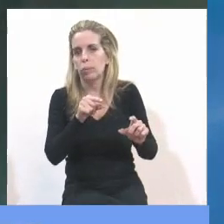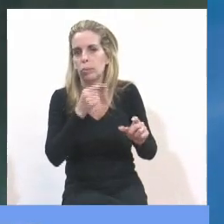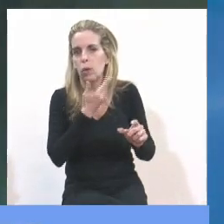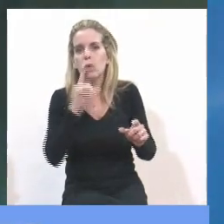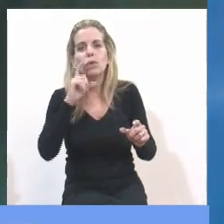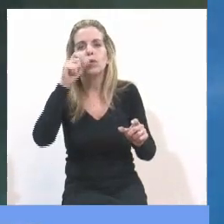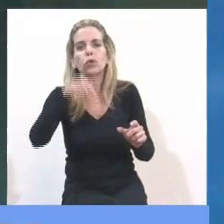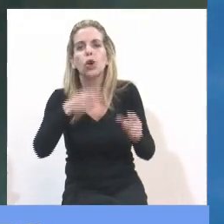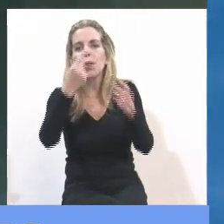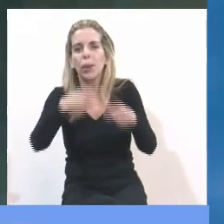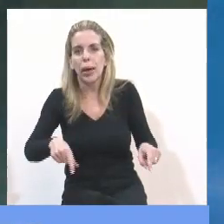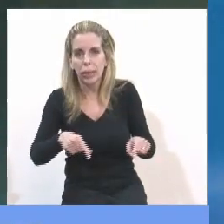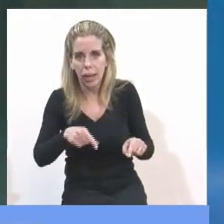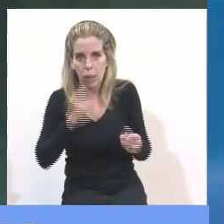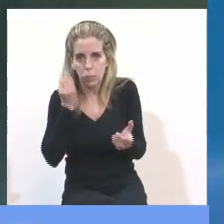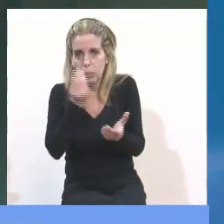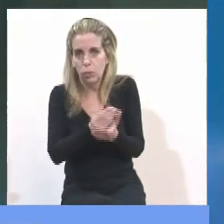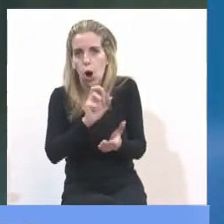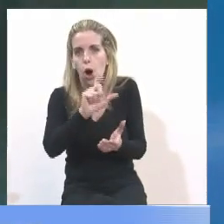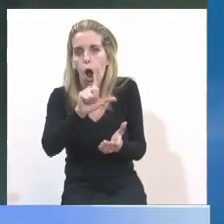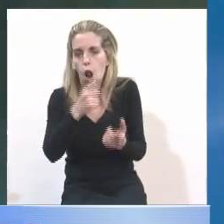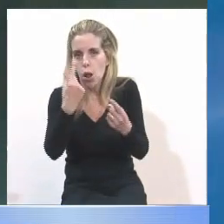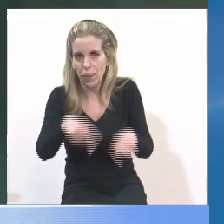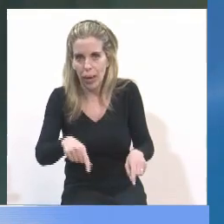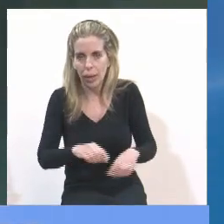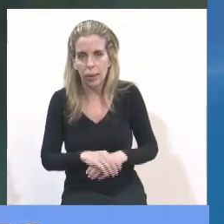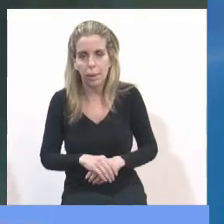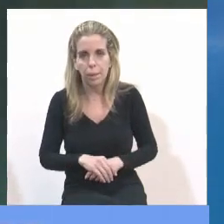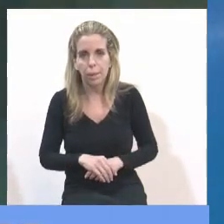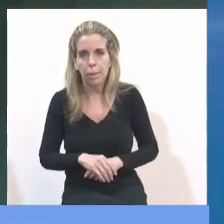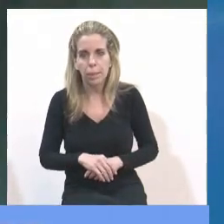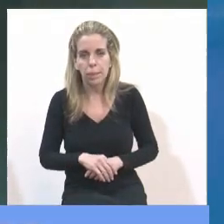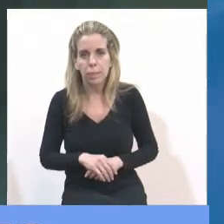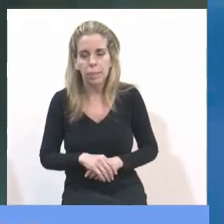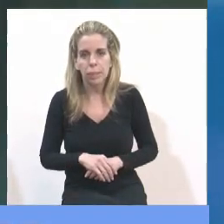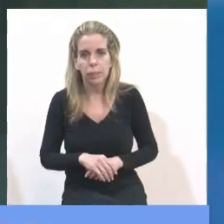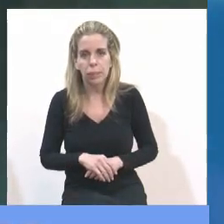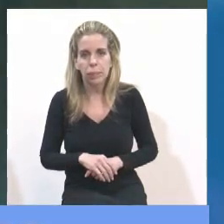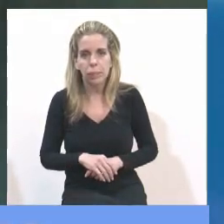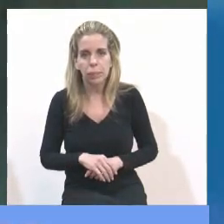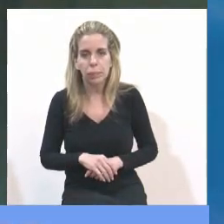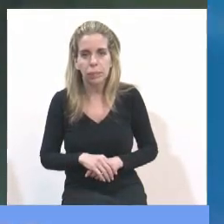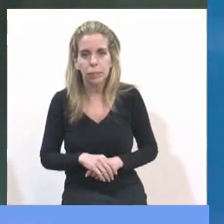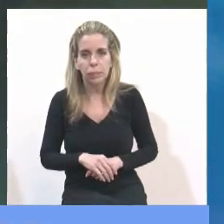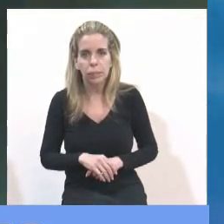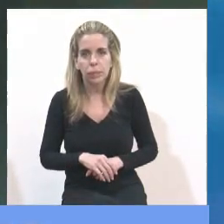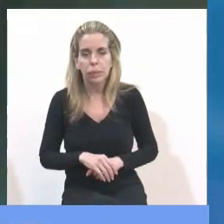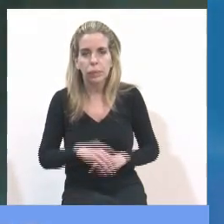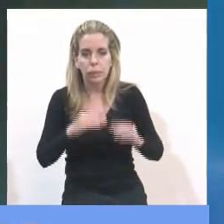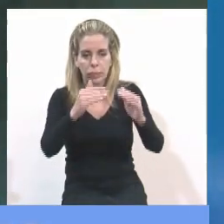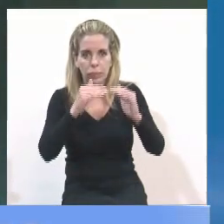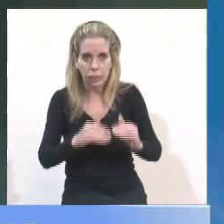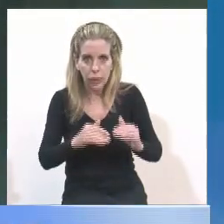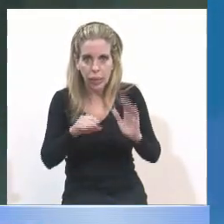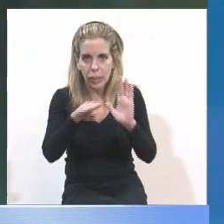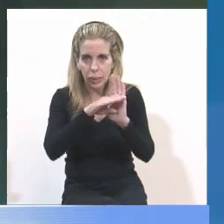diversa aquella para la cual fuera designado. Y en la parte resolutiva,